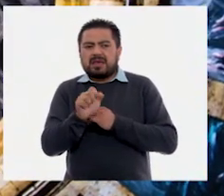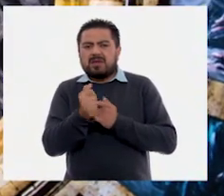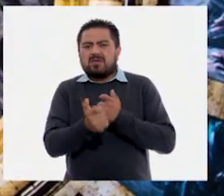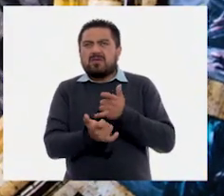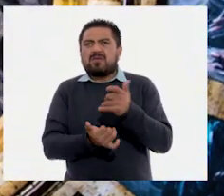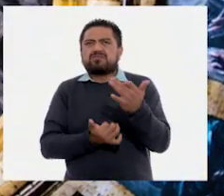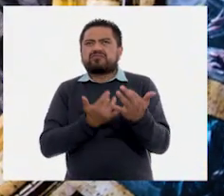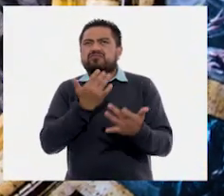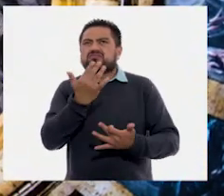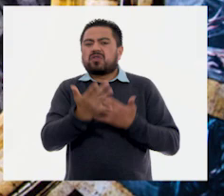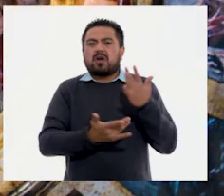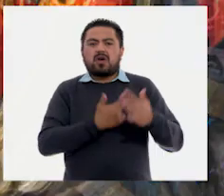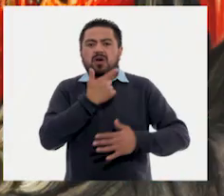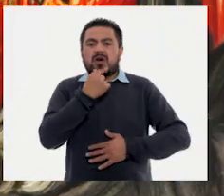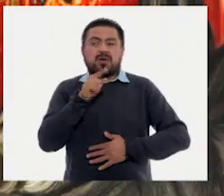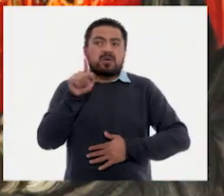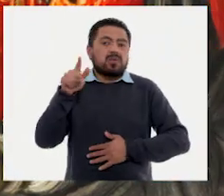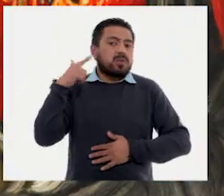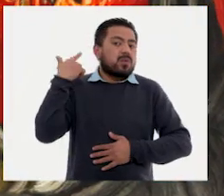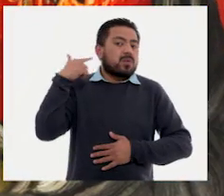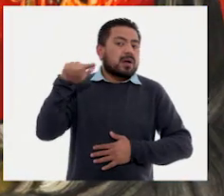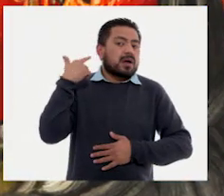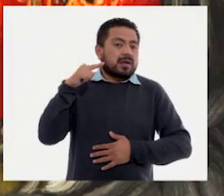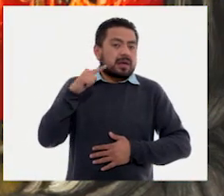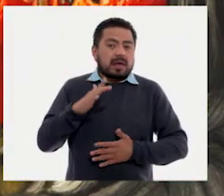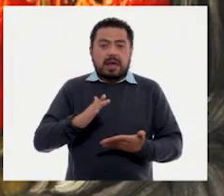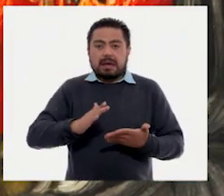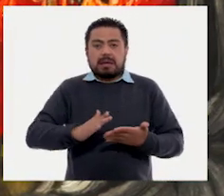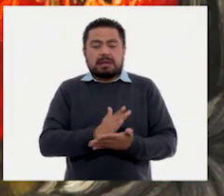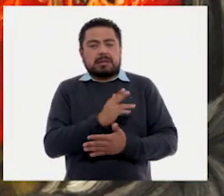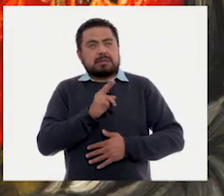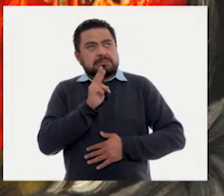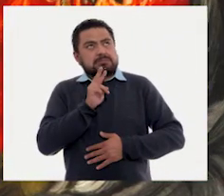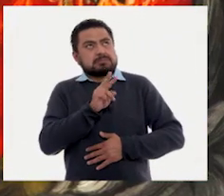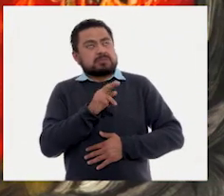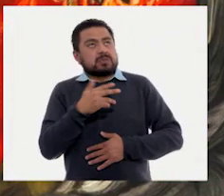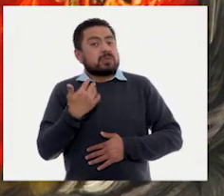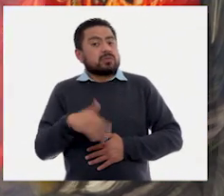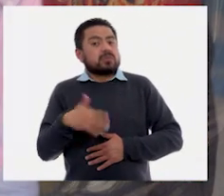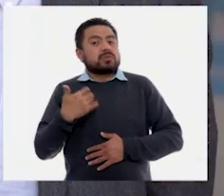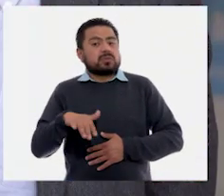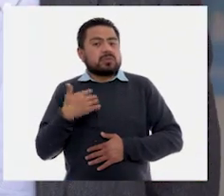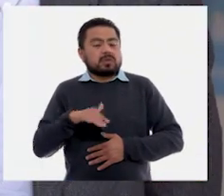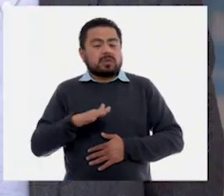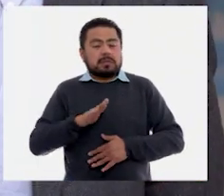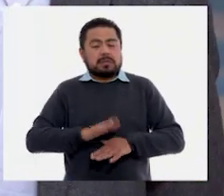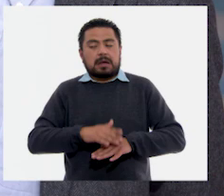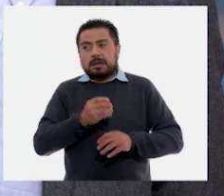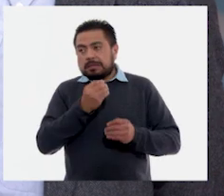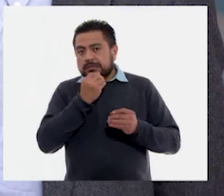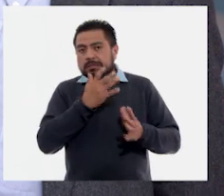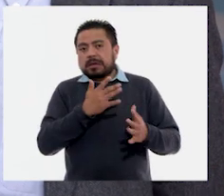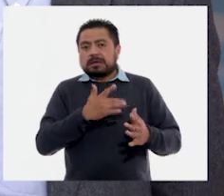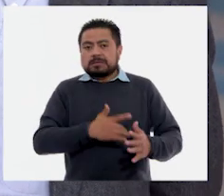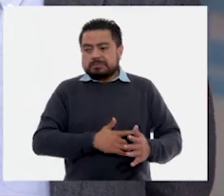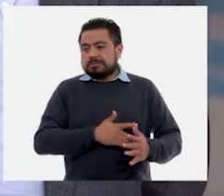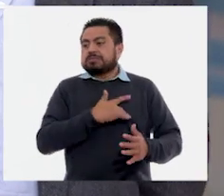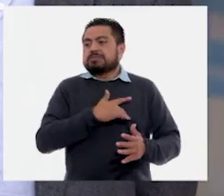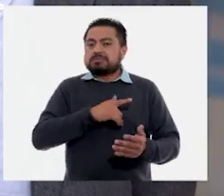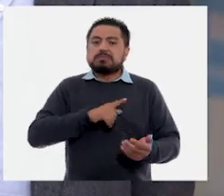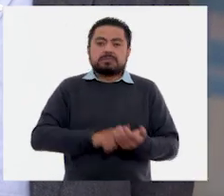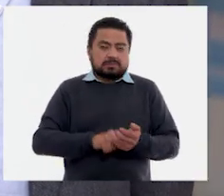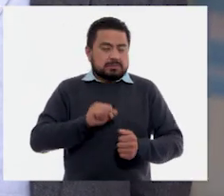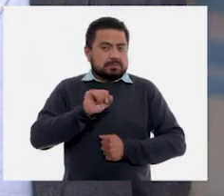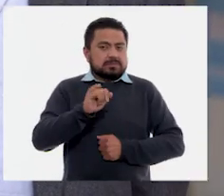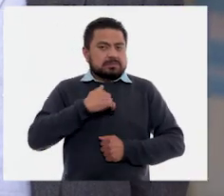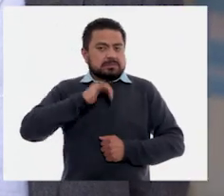en el Hospicio Cabañas de Guadalajara. Además, estéticamente es un alarde de perspectiva, ¿no? Sí,